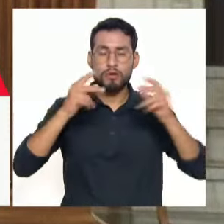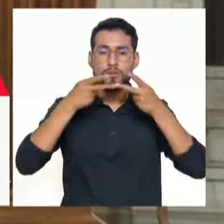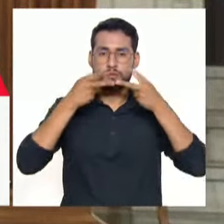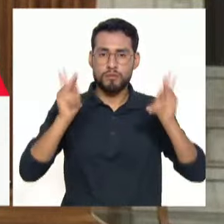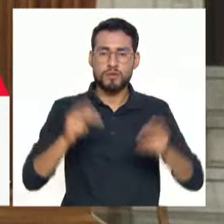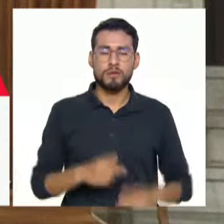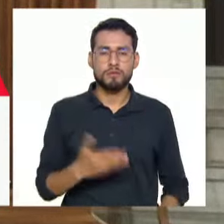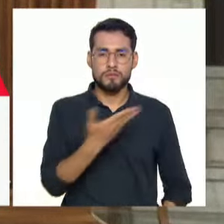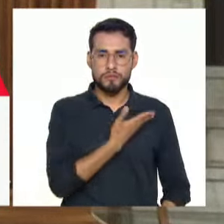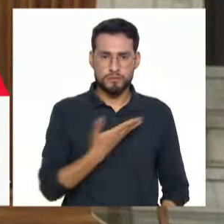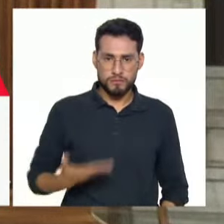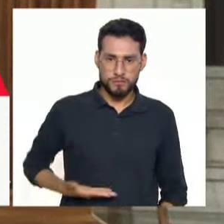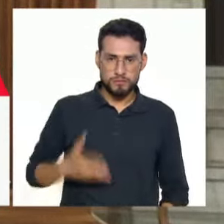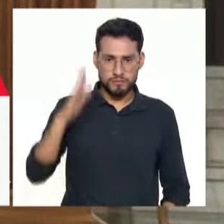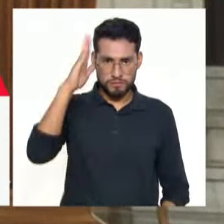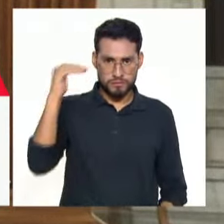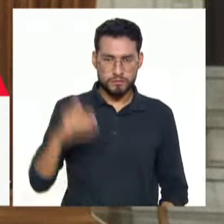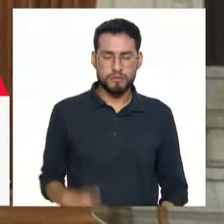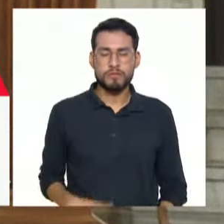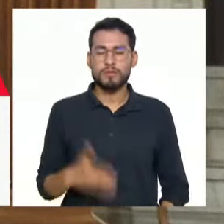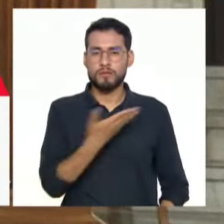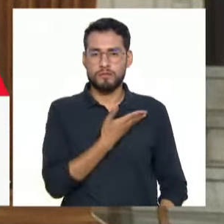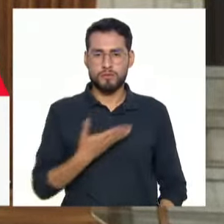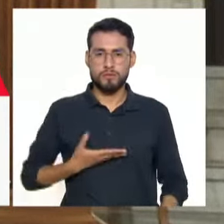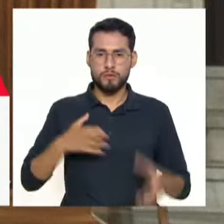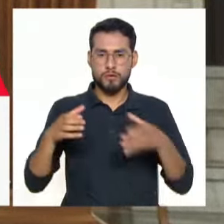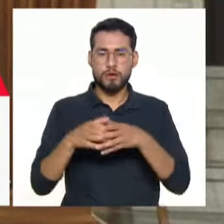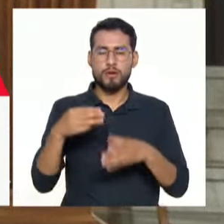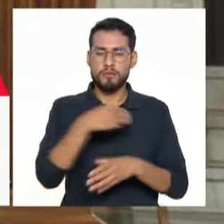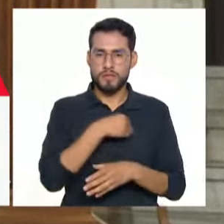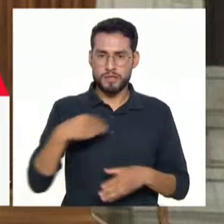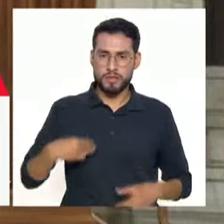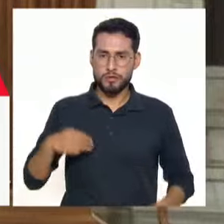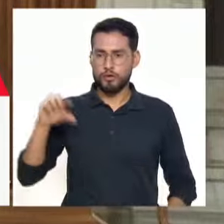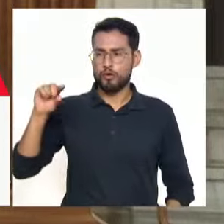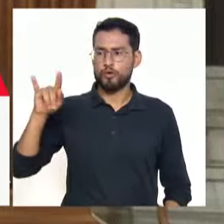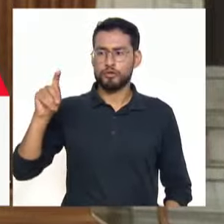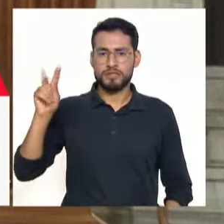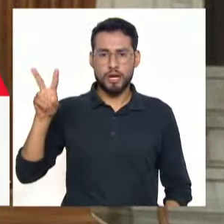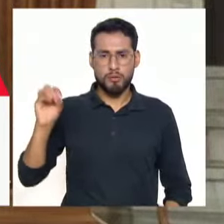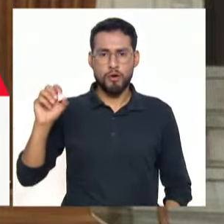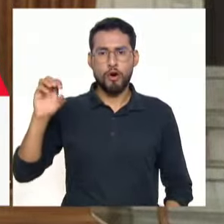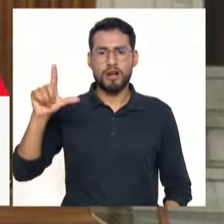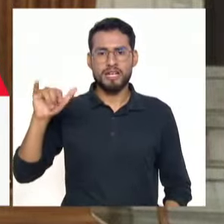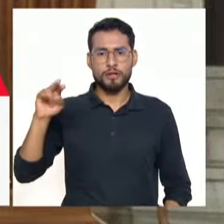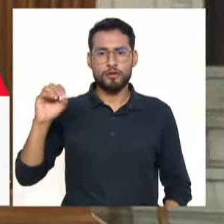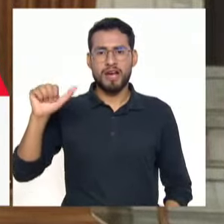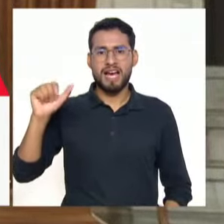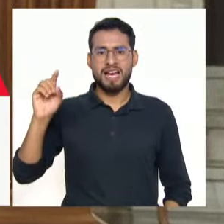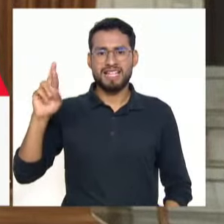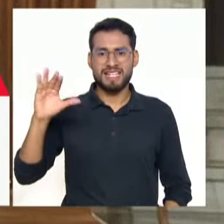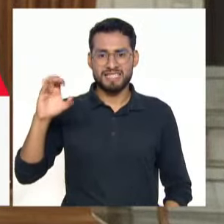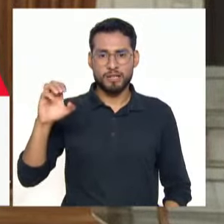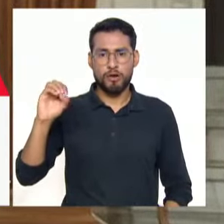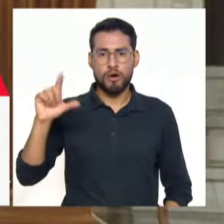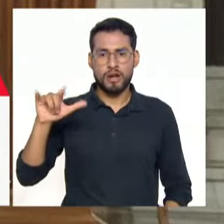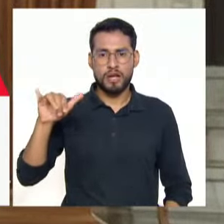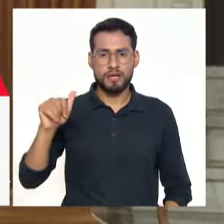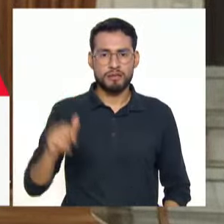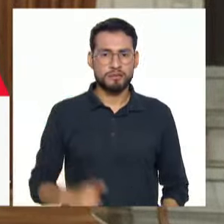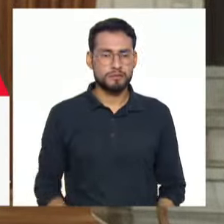y publíquese. Dinercilia Boluarte Segarra, Presidenta de la República. Gustavo Lino de Ariacén Olaya, Presidente del Consejo de